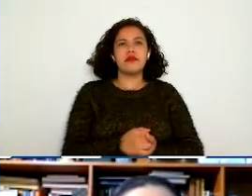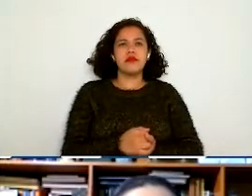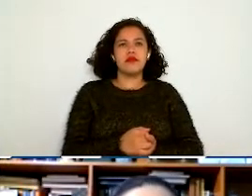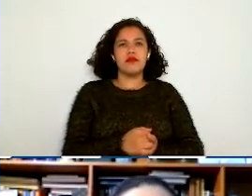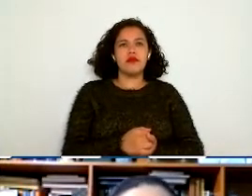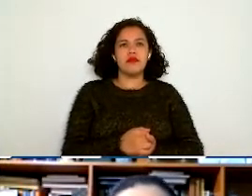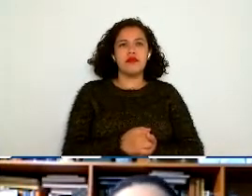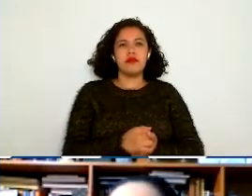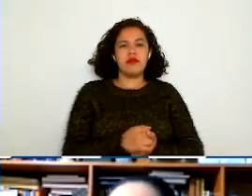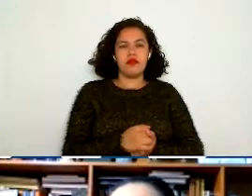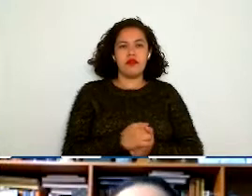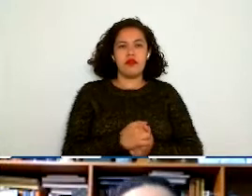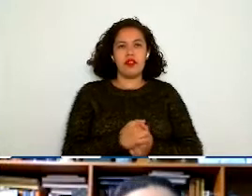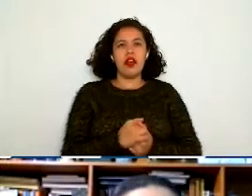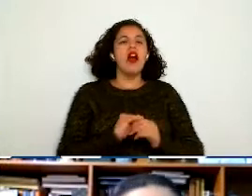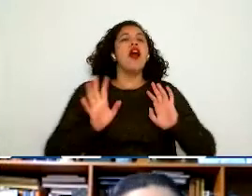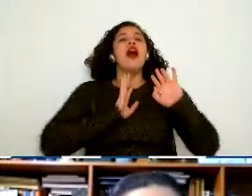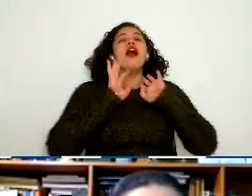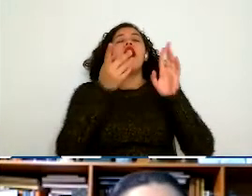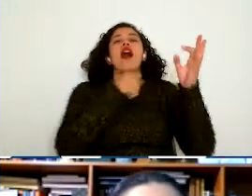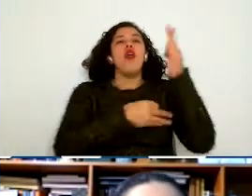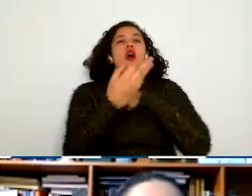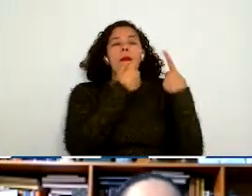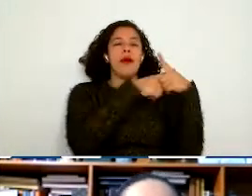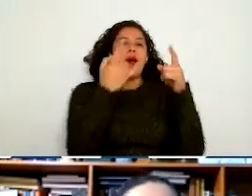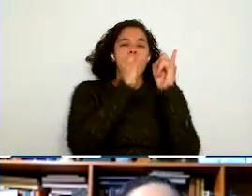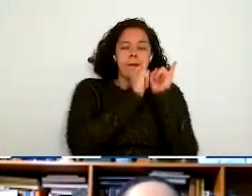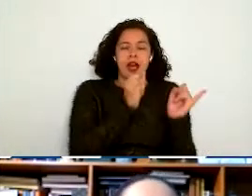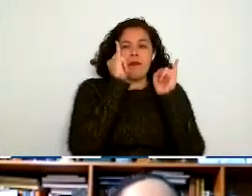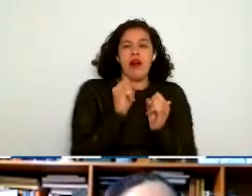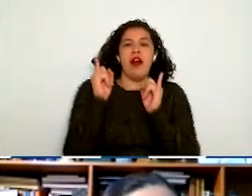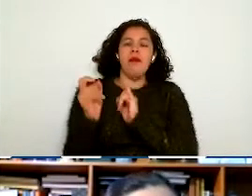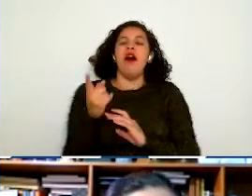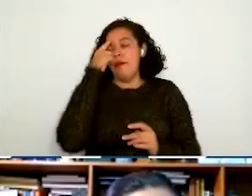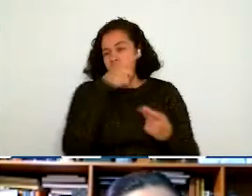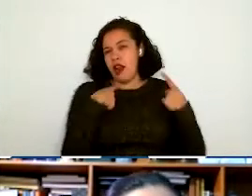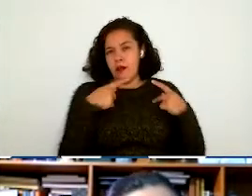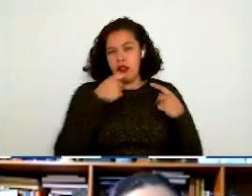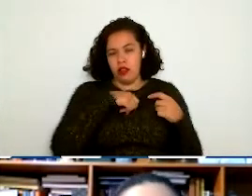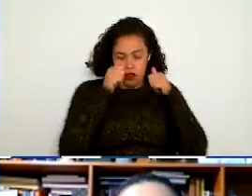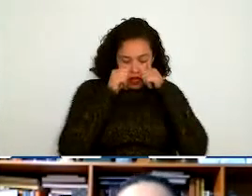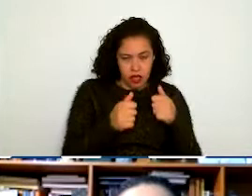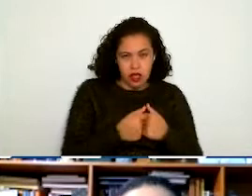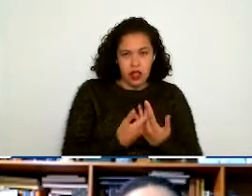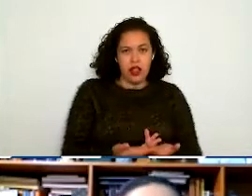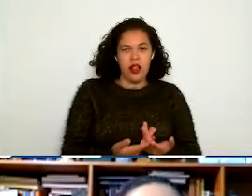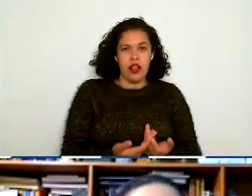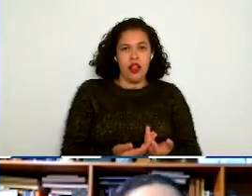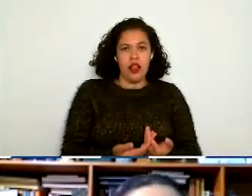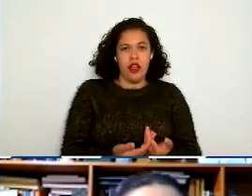más cuantitativas, esto es completamente independiente de la persona a la que atendimos. Es decir, es una